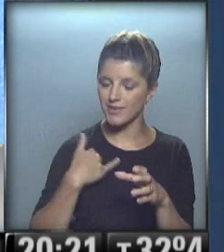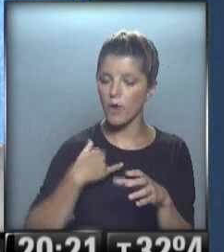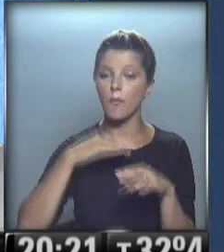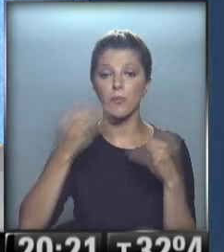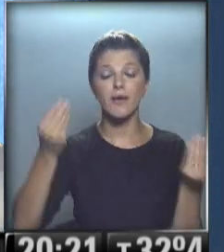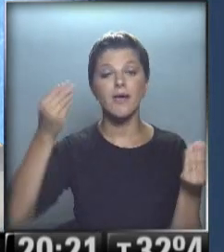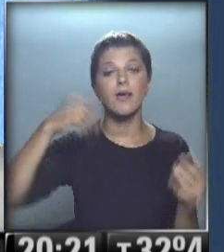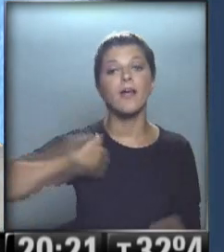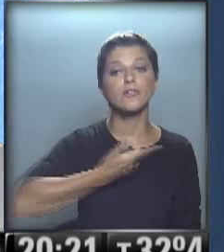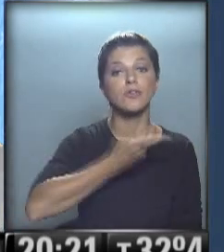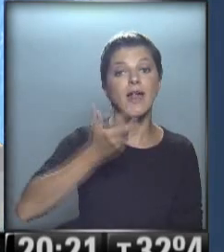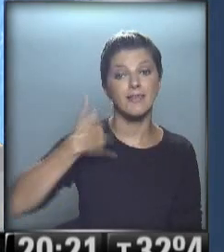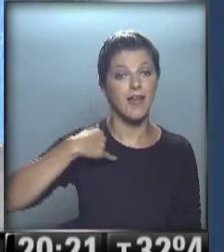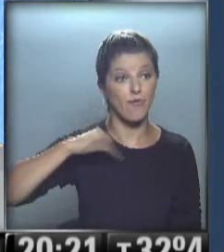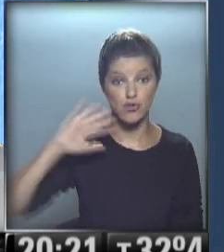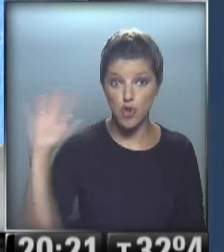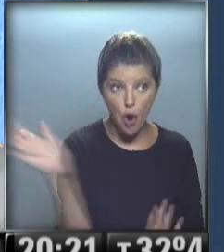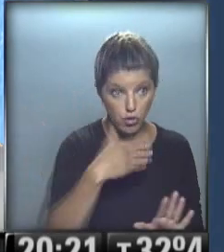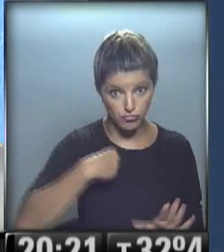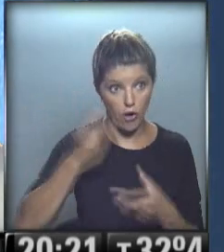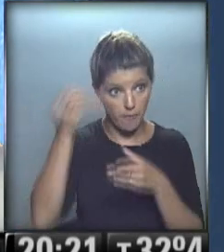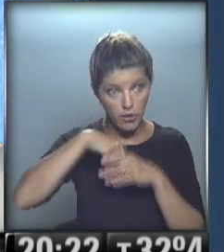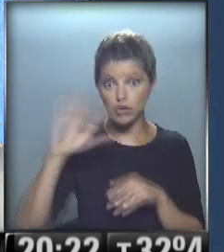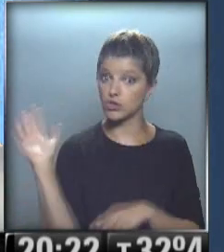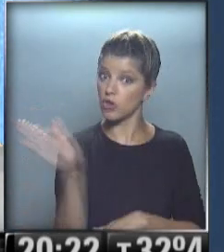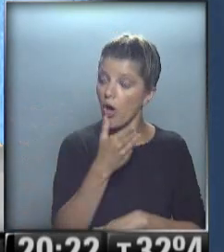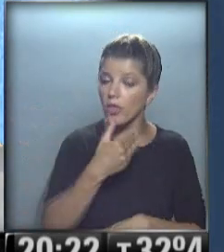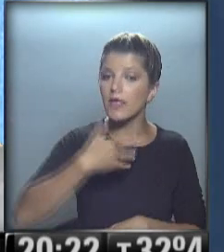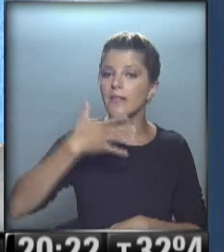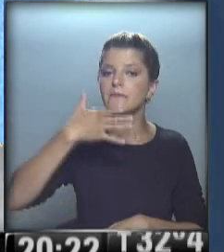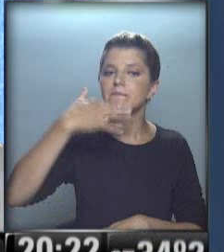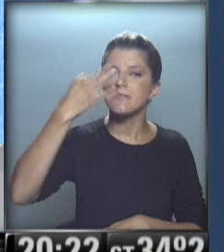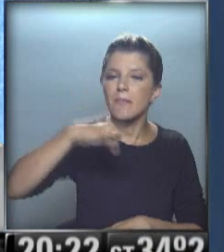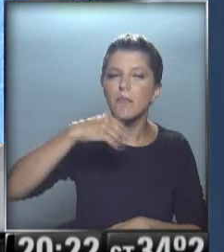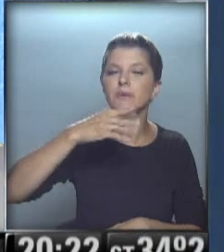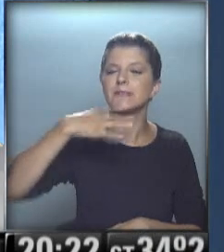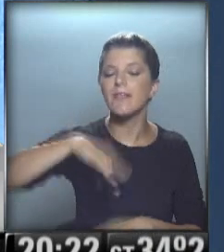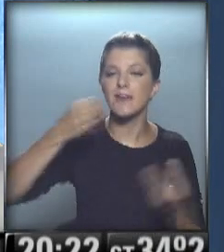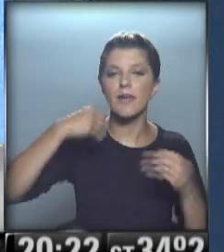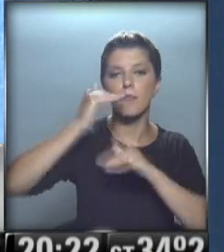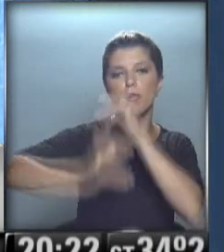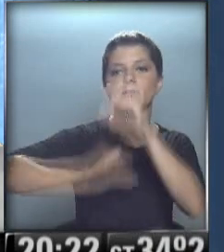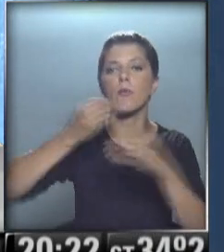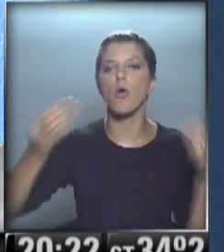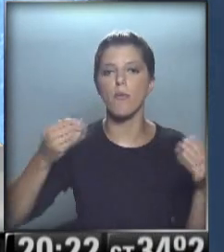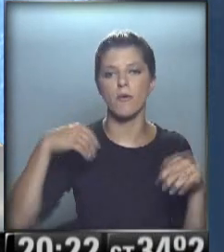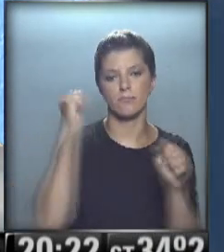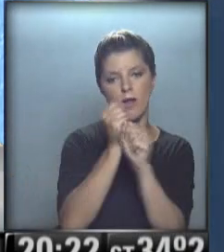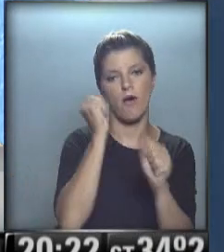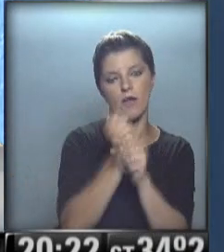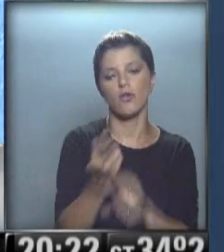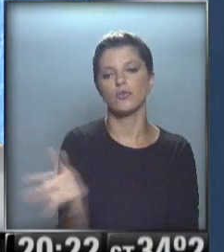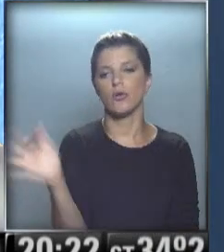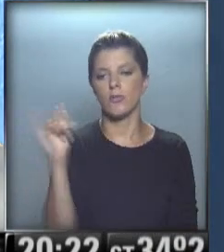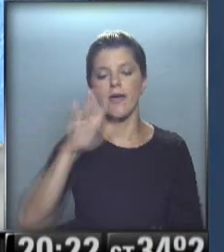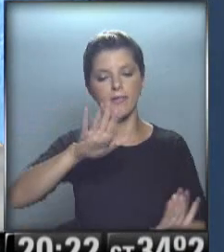que, todos tenemos que entender que la única forma de seguir progresando es trabajar todos los días, en paz